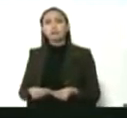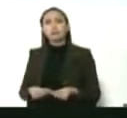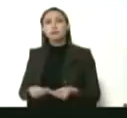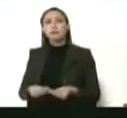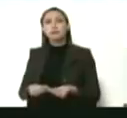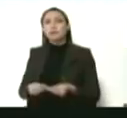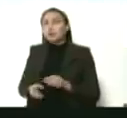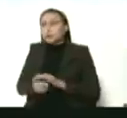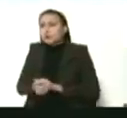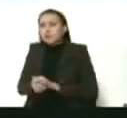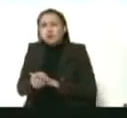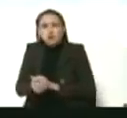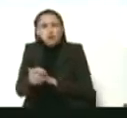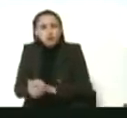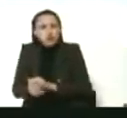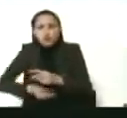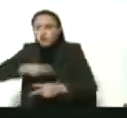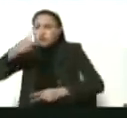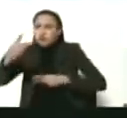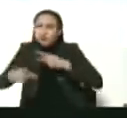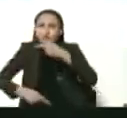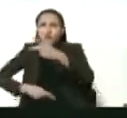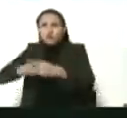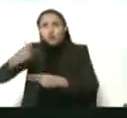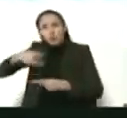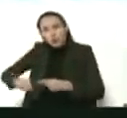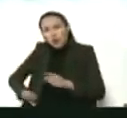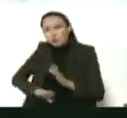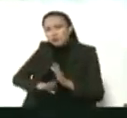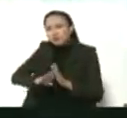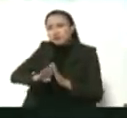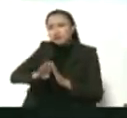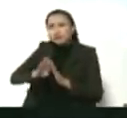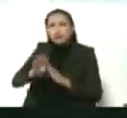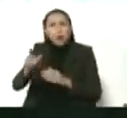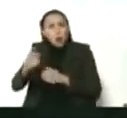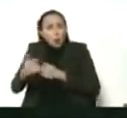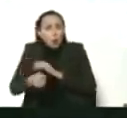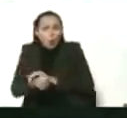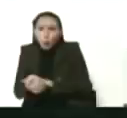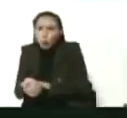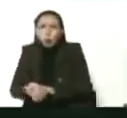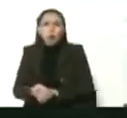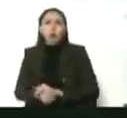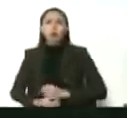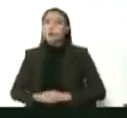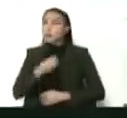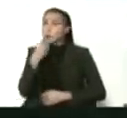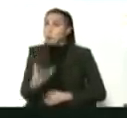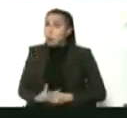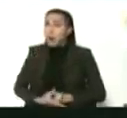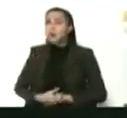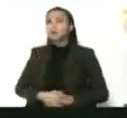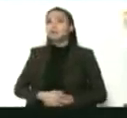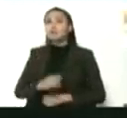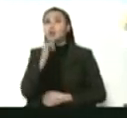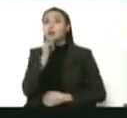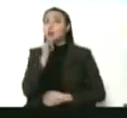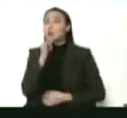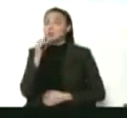puesto más lento el proceso de crecimiento. lo cual es una buena noticia. Fíjense ustedes el